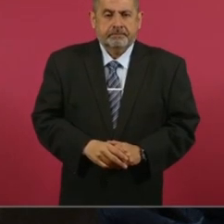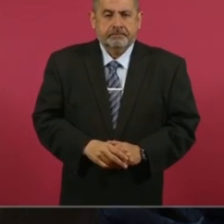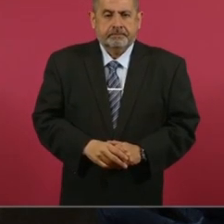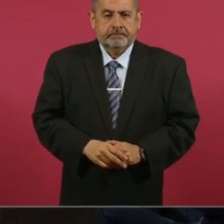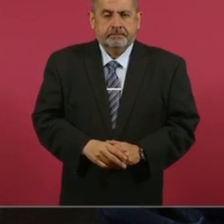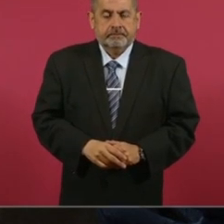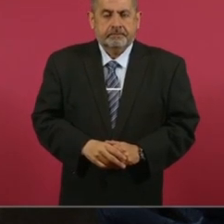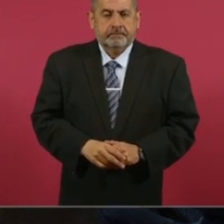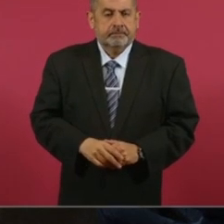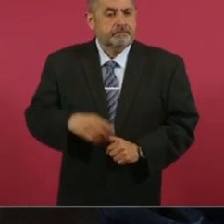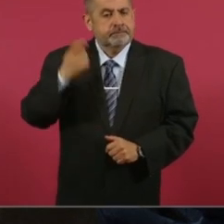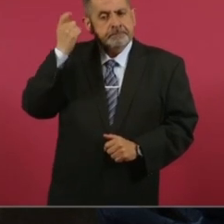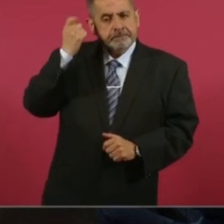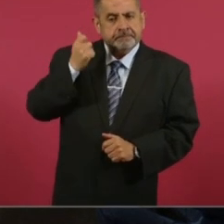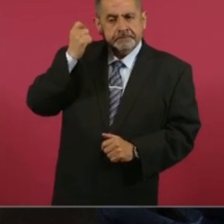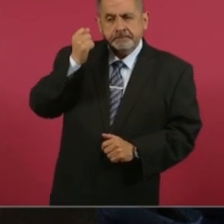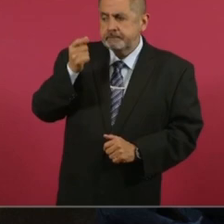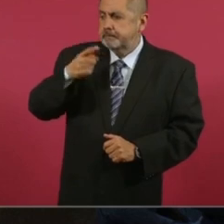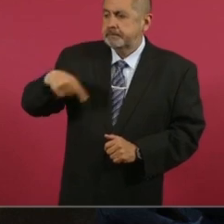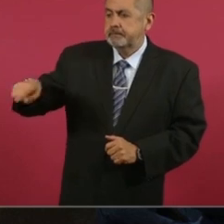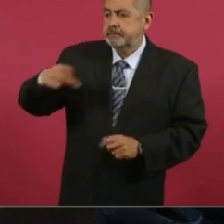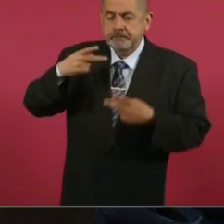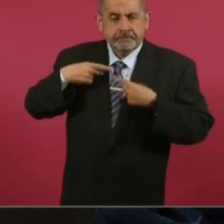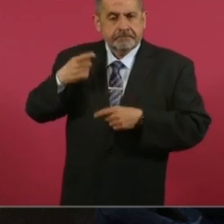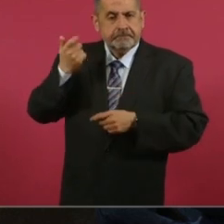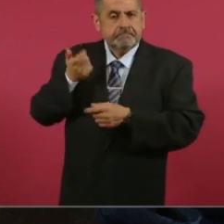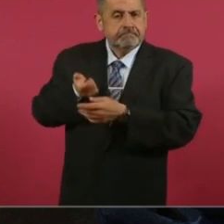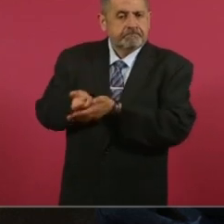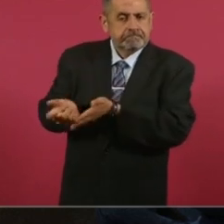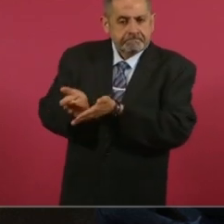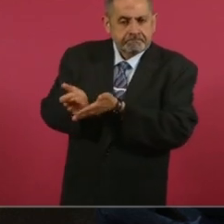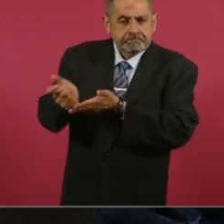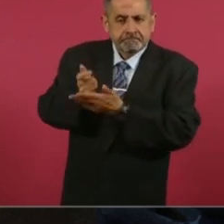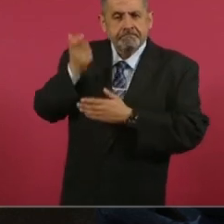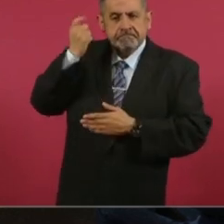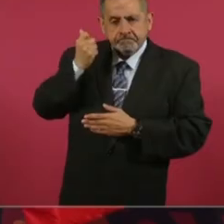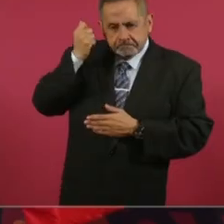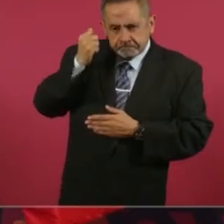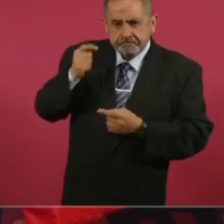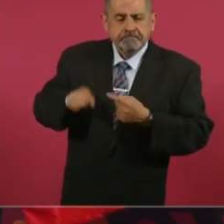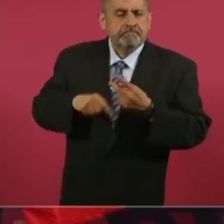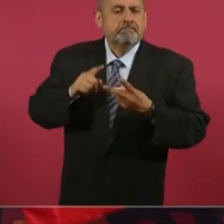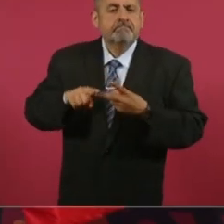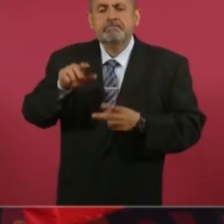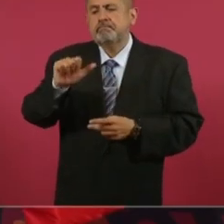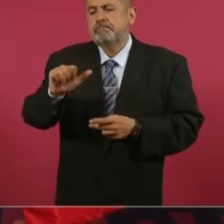la entrega de pensiones a jubilados, el manejo de Afores